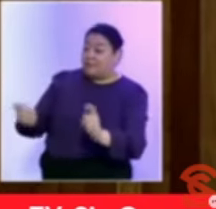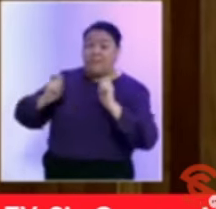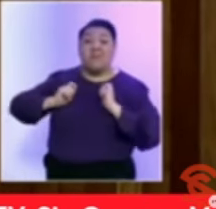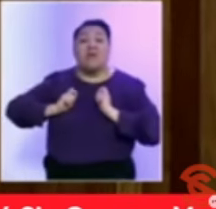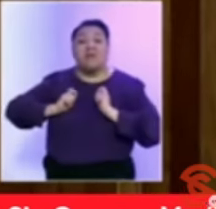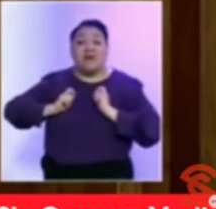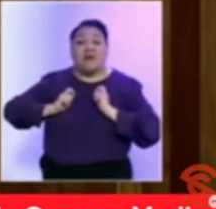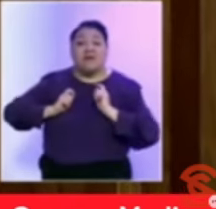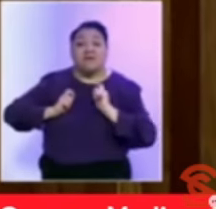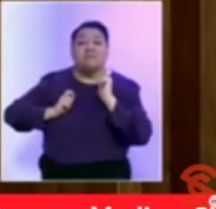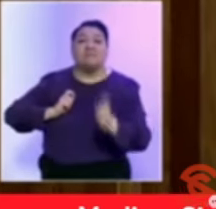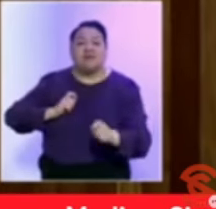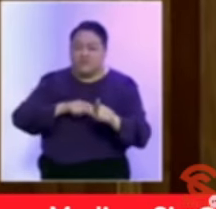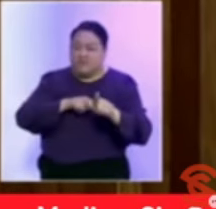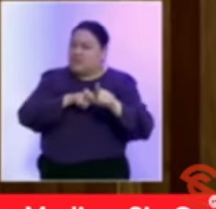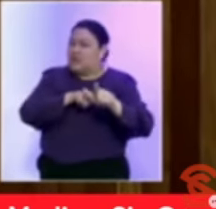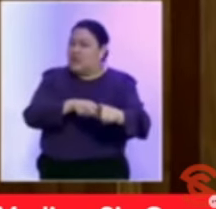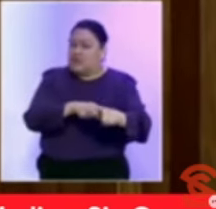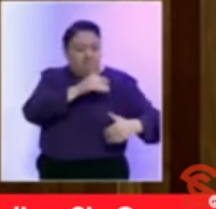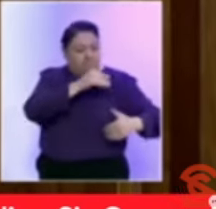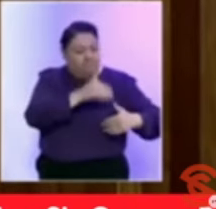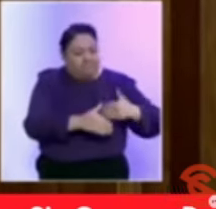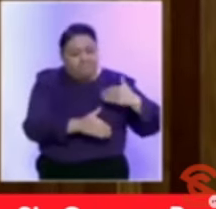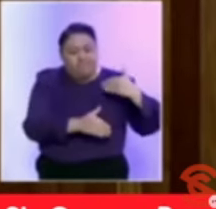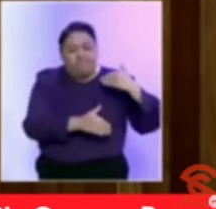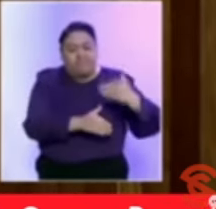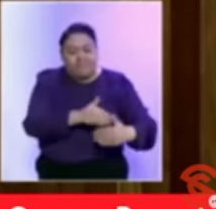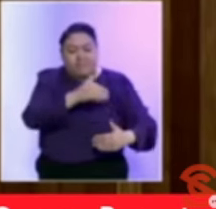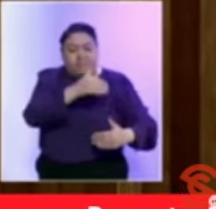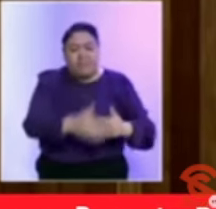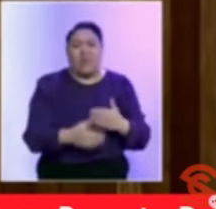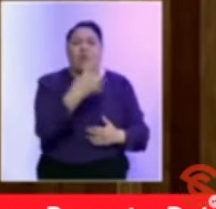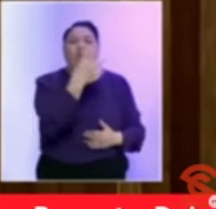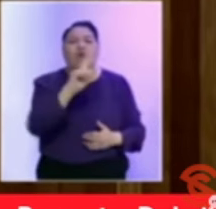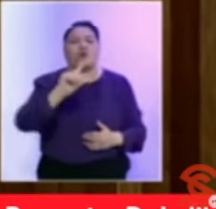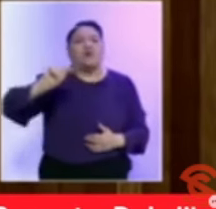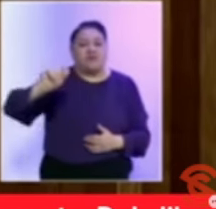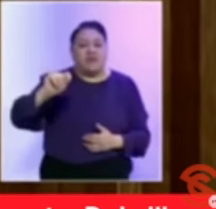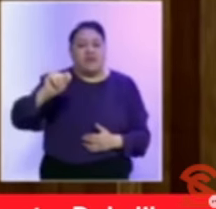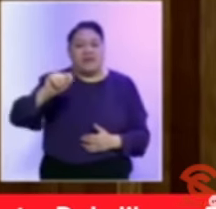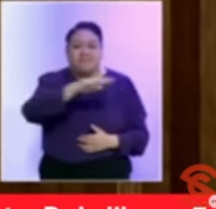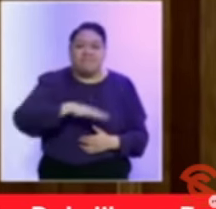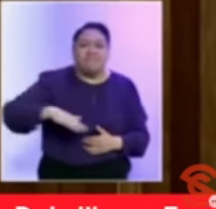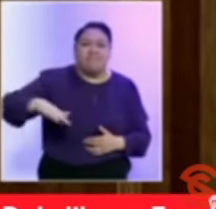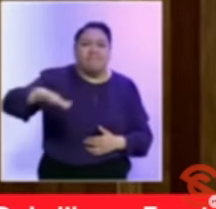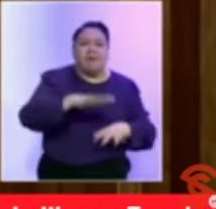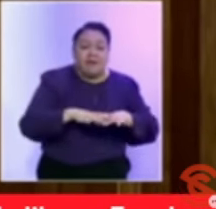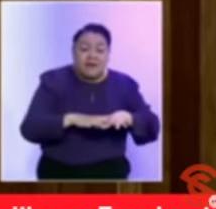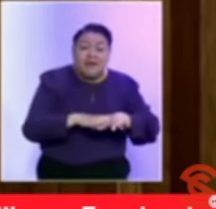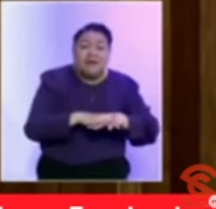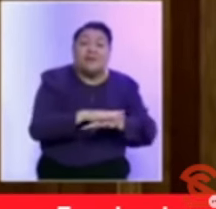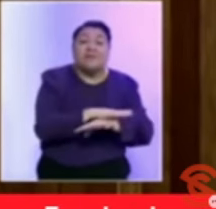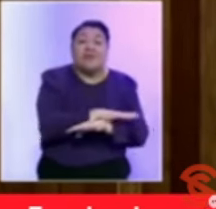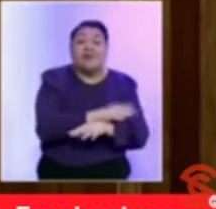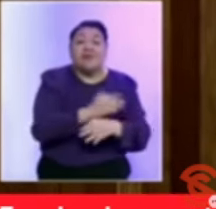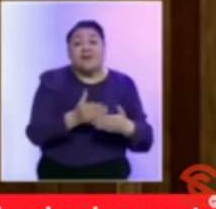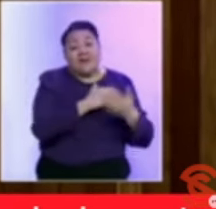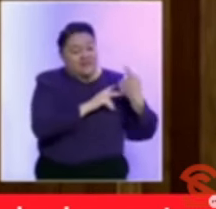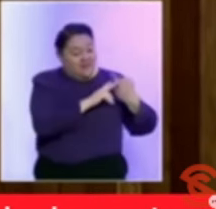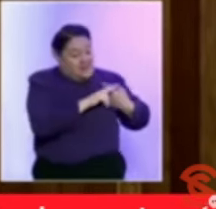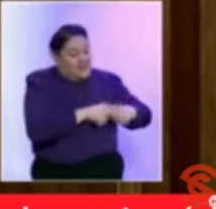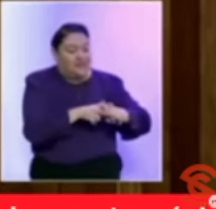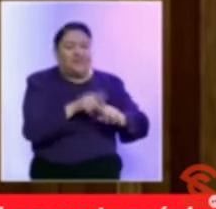claro continuar y avanzar con la cuarta transformación de la vida pública la que inició en